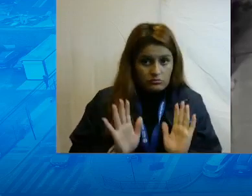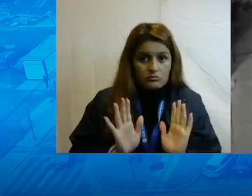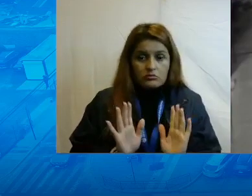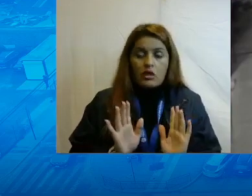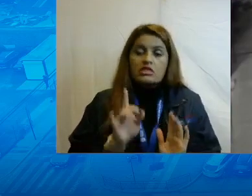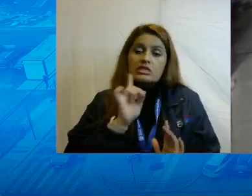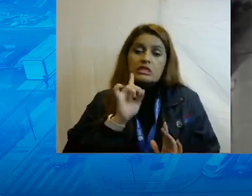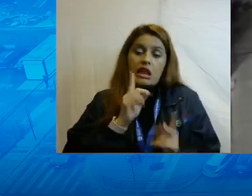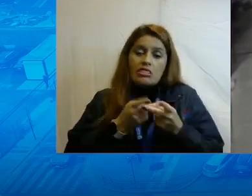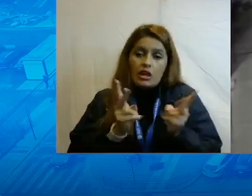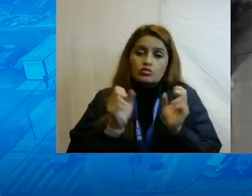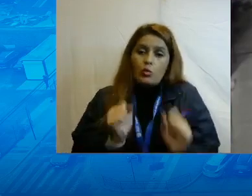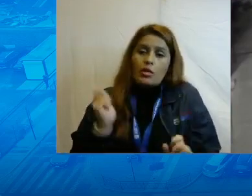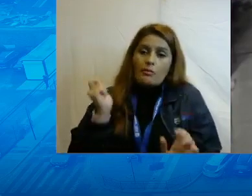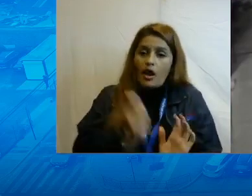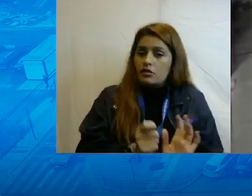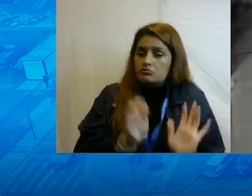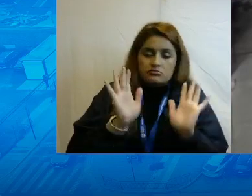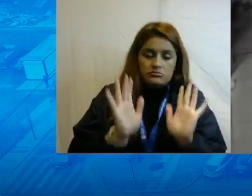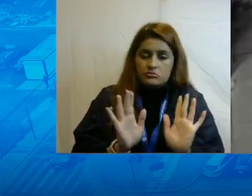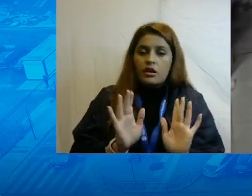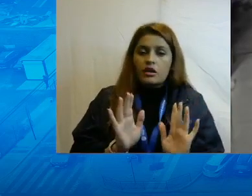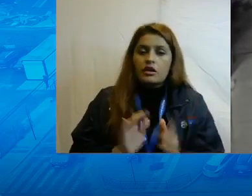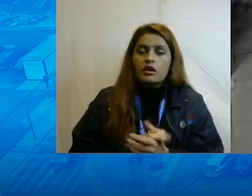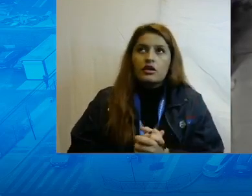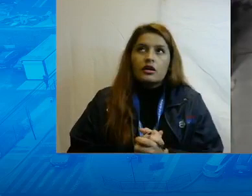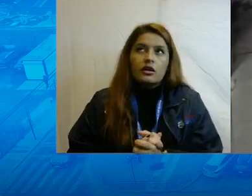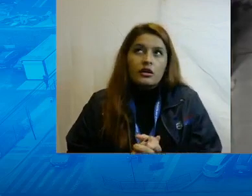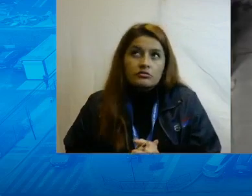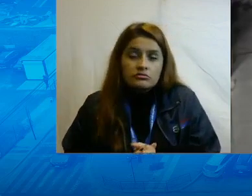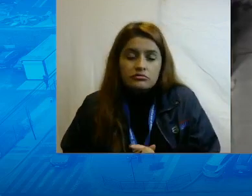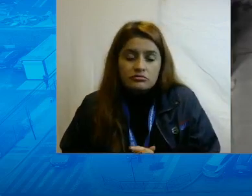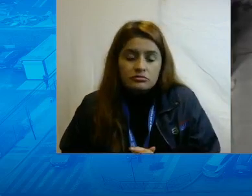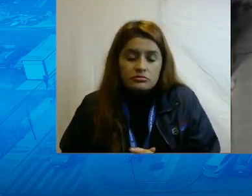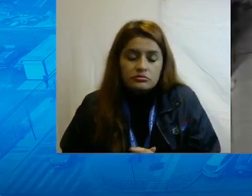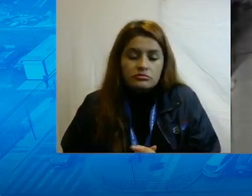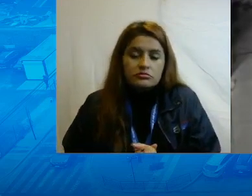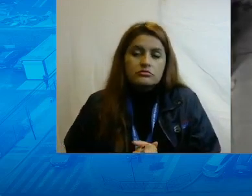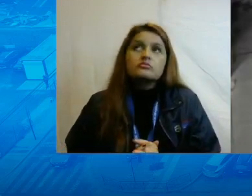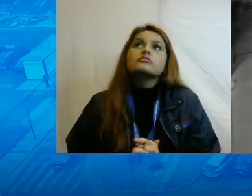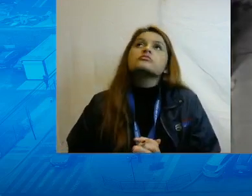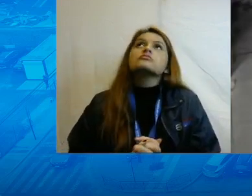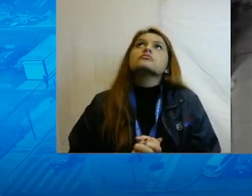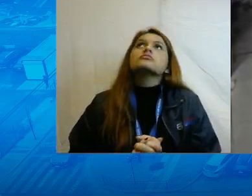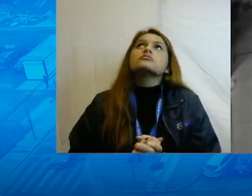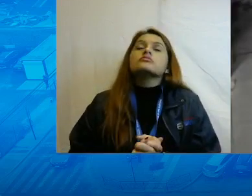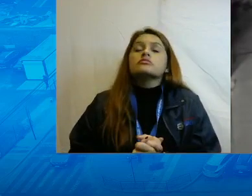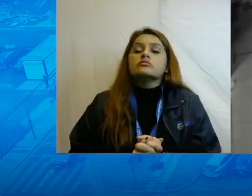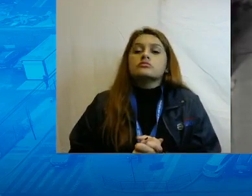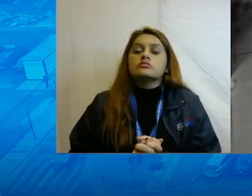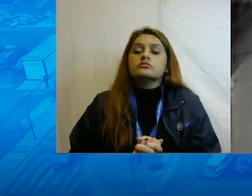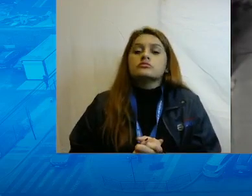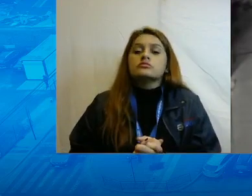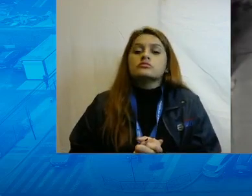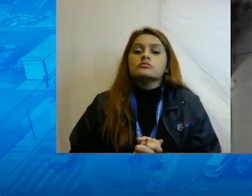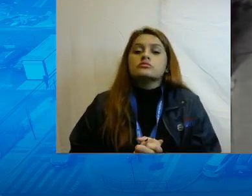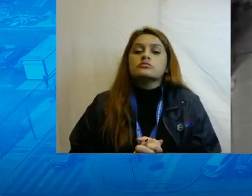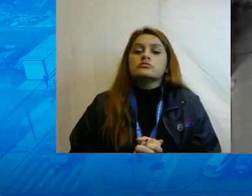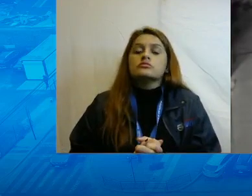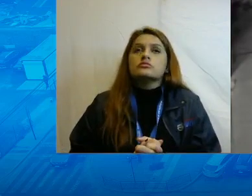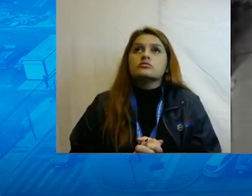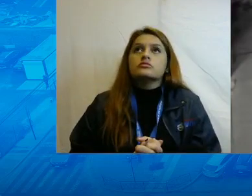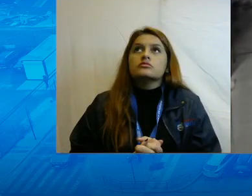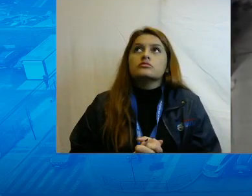como de derecho que le asiste igual, y la municipalidad debería ser capaz de cargar contablemente eso. Y lo otro tiene que ver con que cuando uno hace un